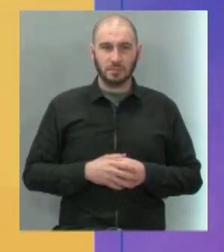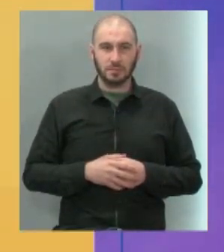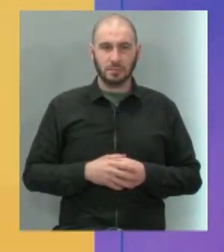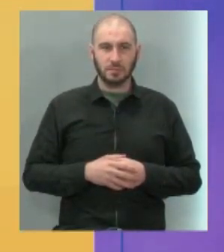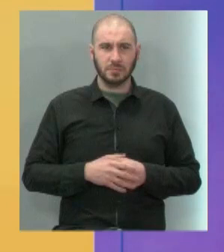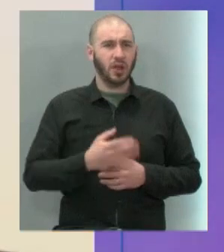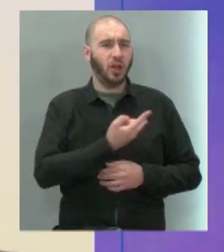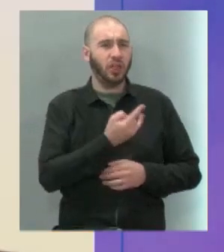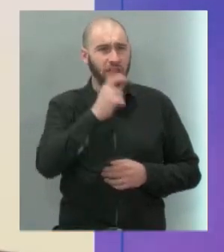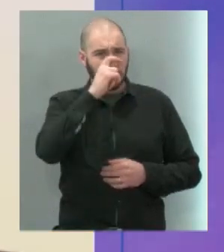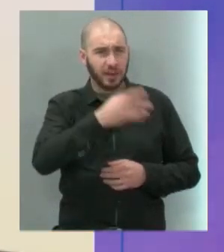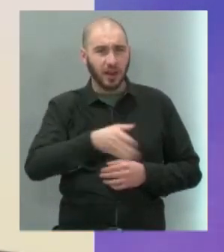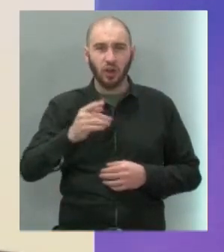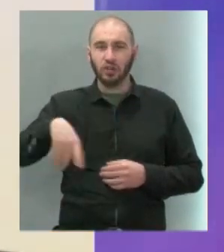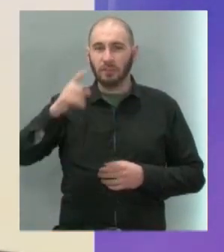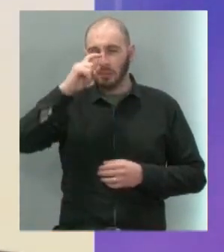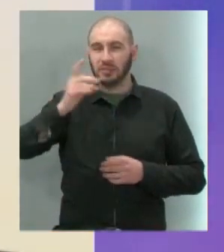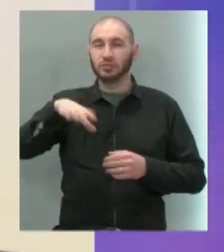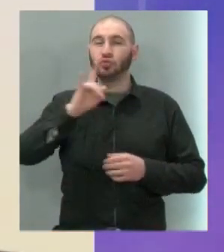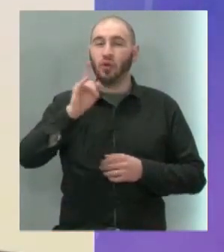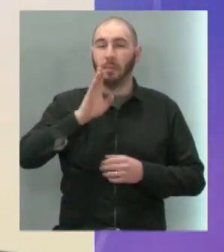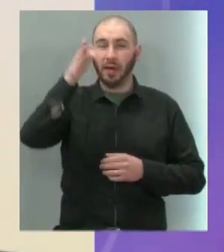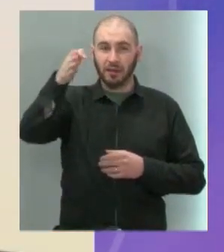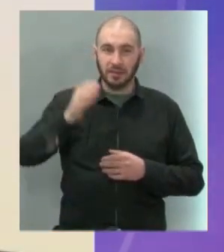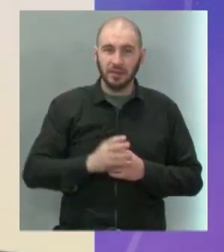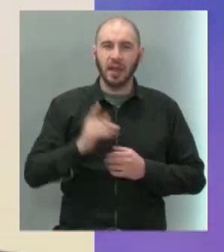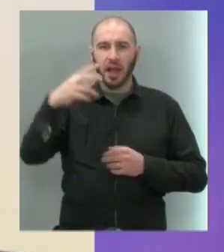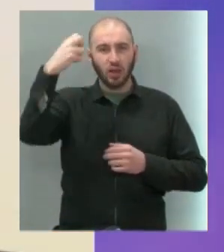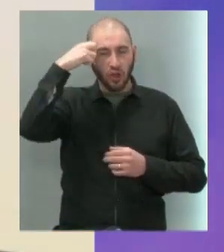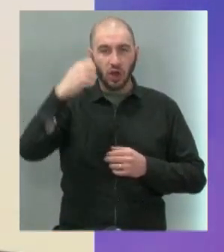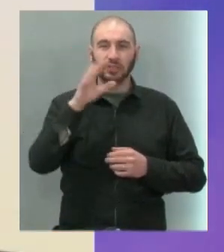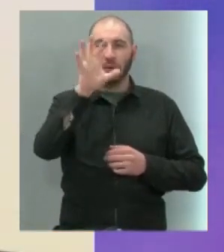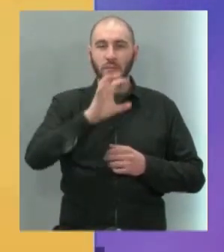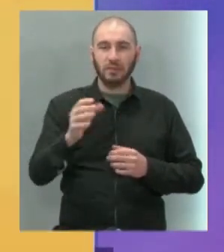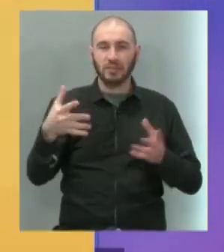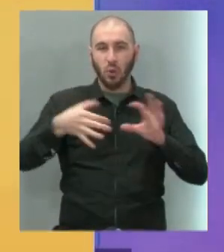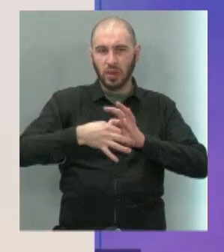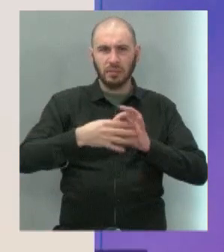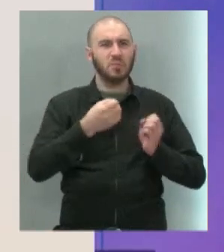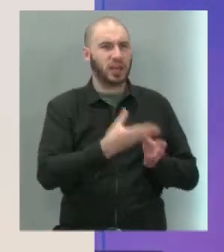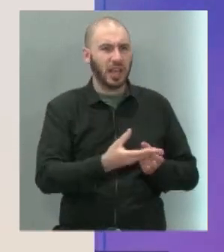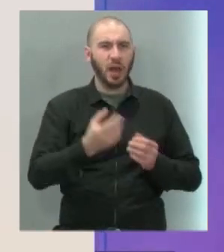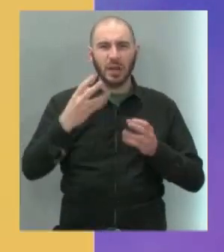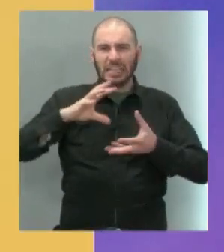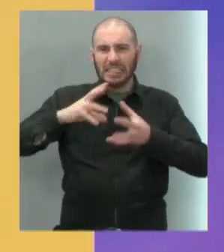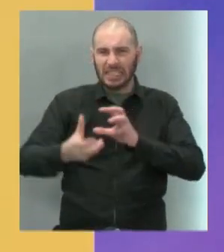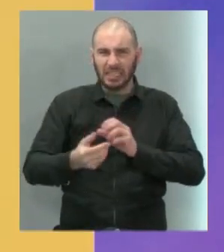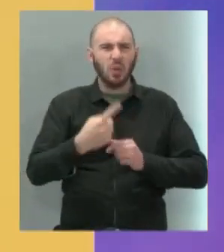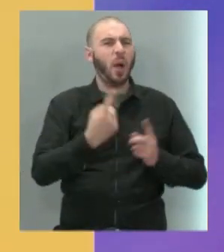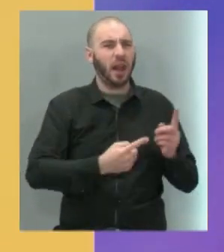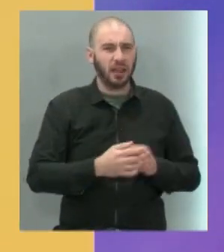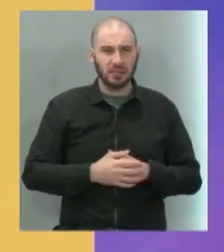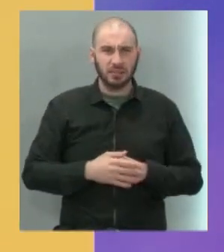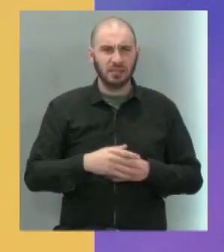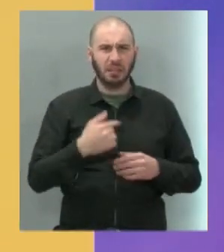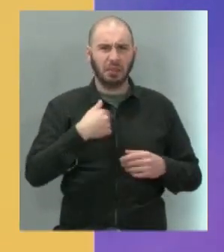¿A dónde van, Belgrano? Vamos a San Miguel de Tucumán, Zamba, al Congreso de las Provincias Unidas. ¿Por qué? ¿Por la crisis? ¿Qué crisis?